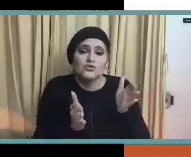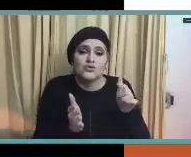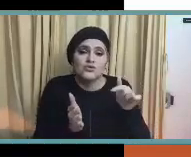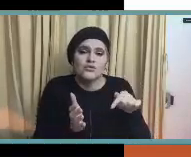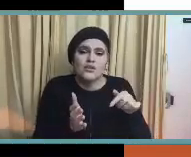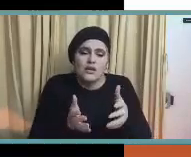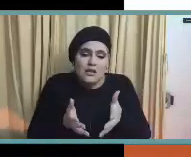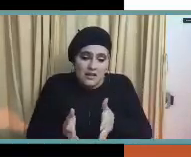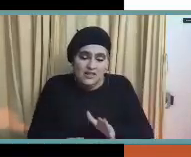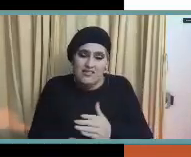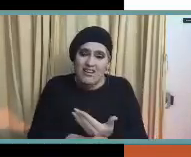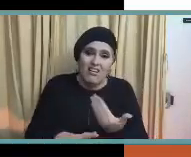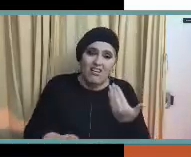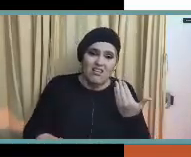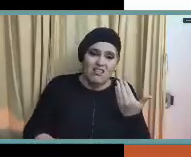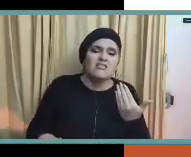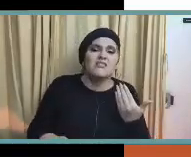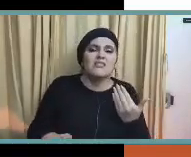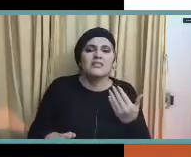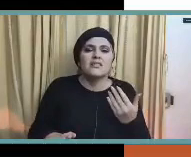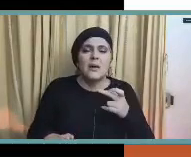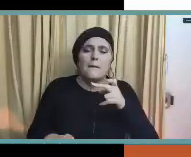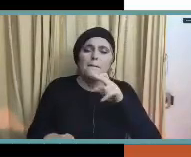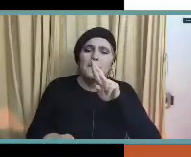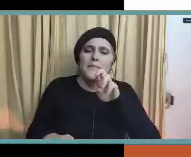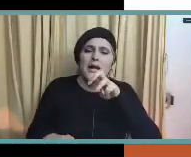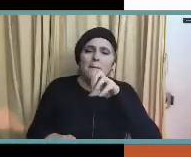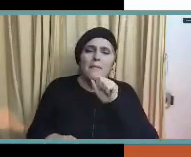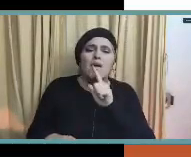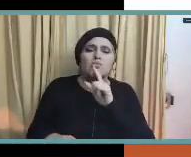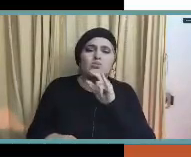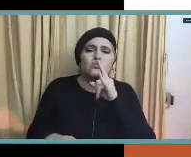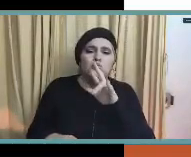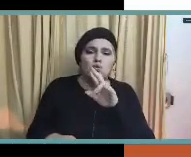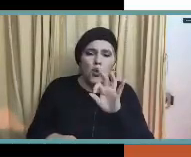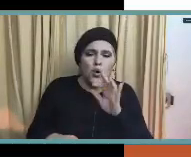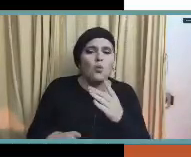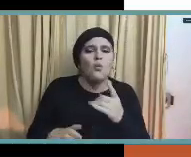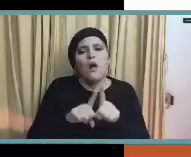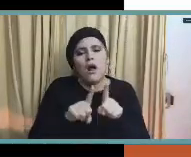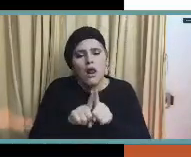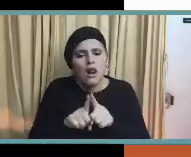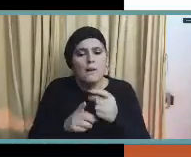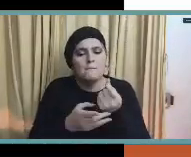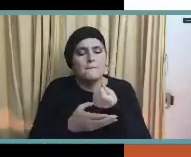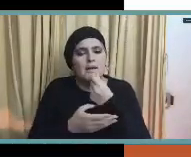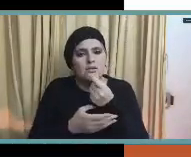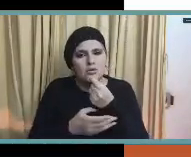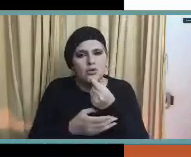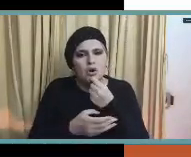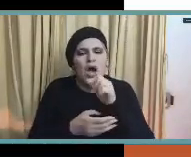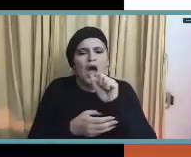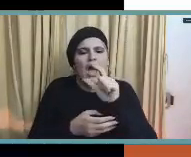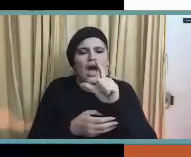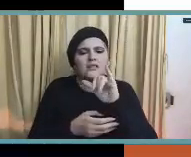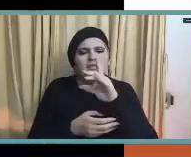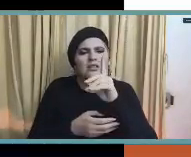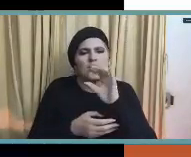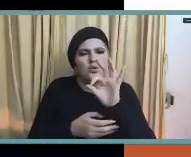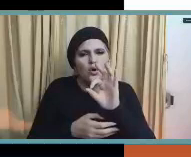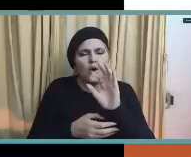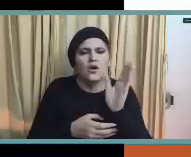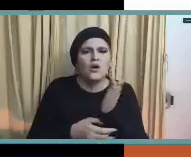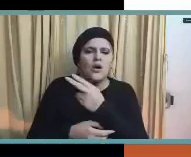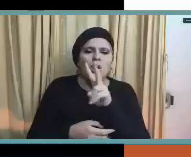seguimiento neurológico. El ácido valproico también como medicamento está asociado. Y hay ciertas drogas